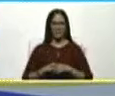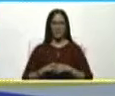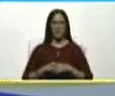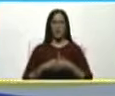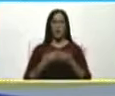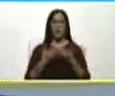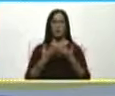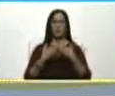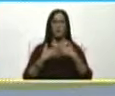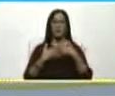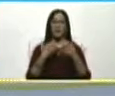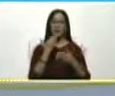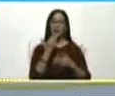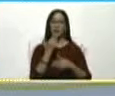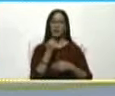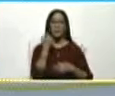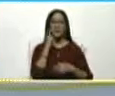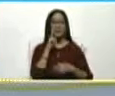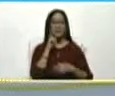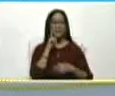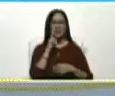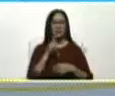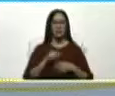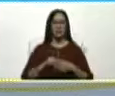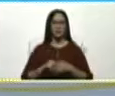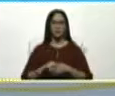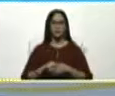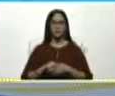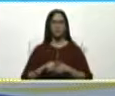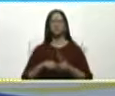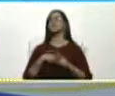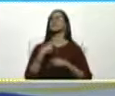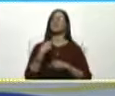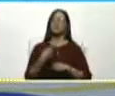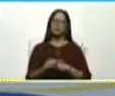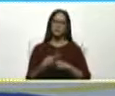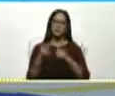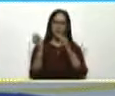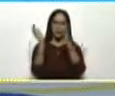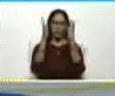fabricaron algo de mentira que después se derrumbó.